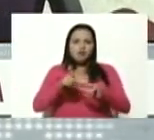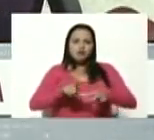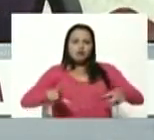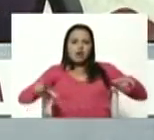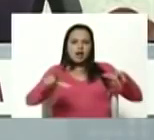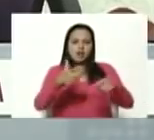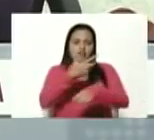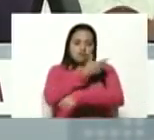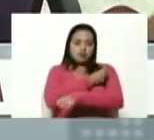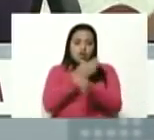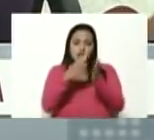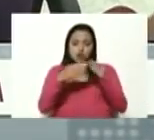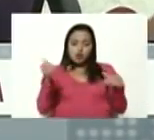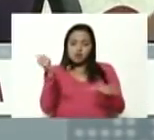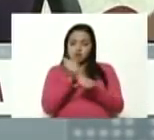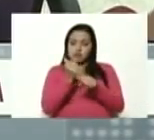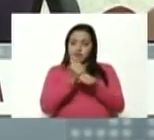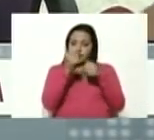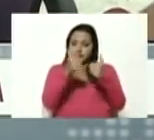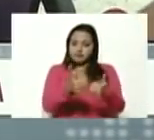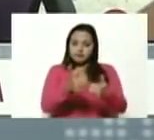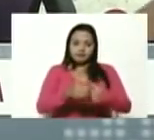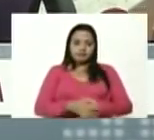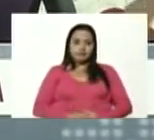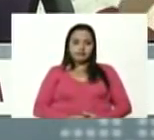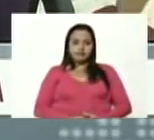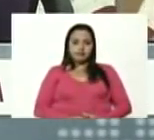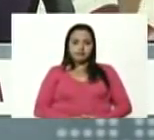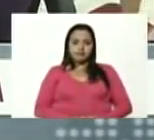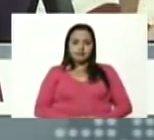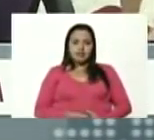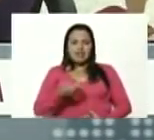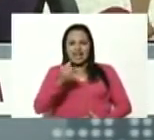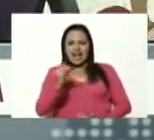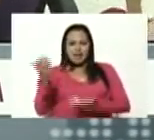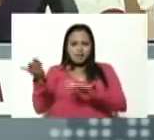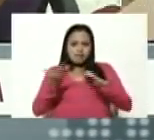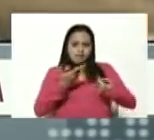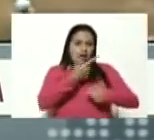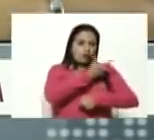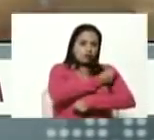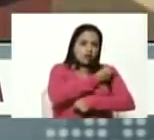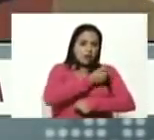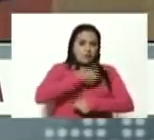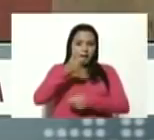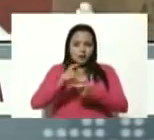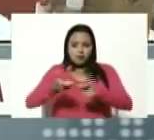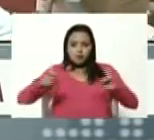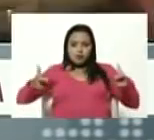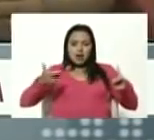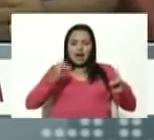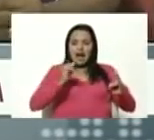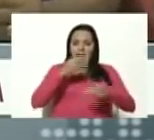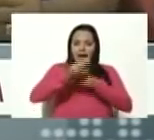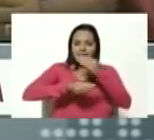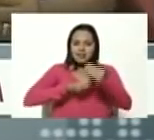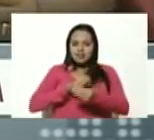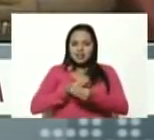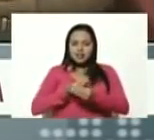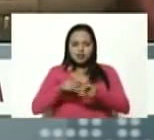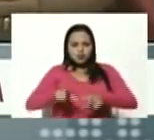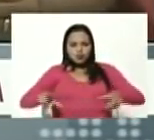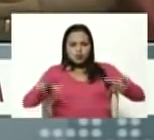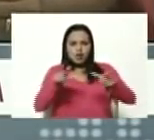para que todos funcionen. Mientras más vayan llegando vacunas, más centros de vacunación vamos a colocar.